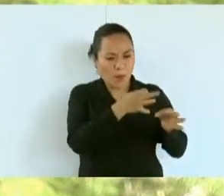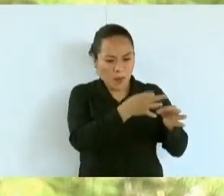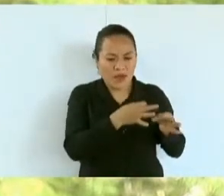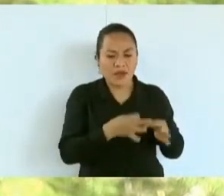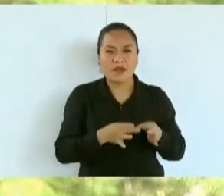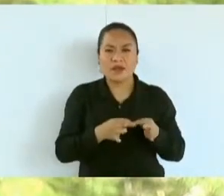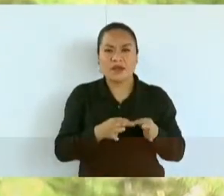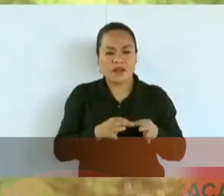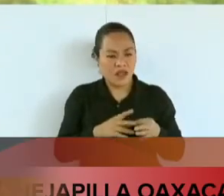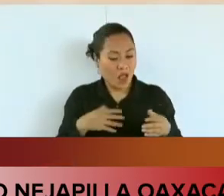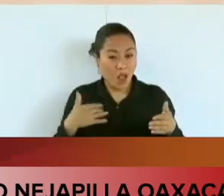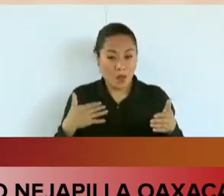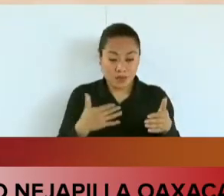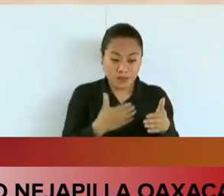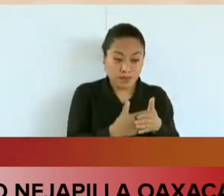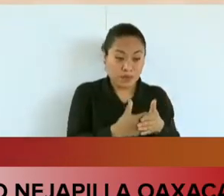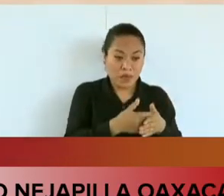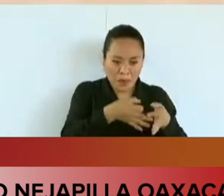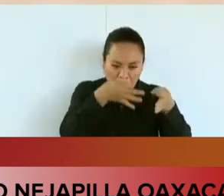término y a una,